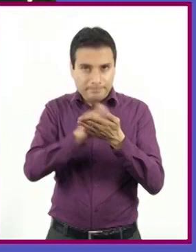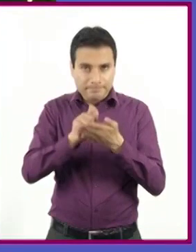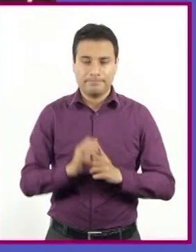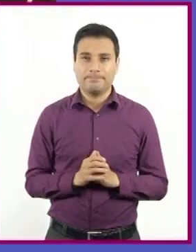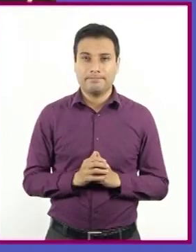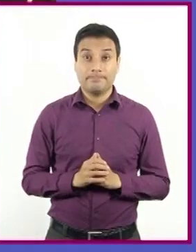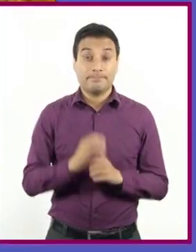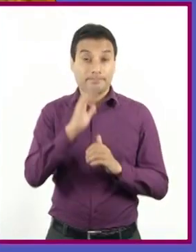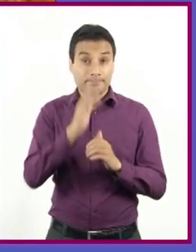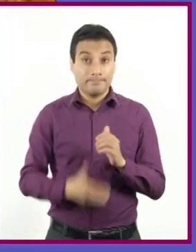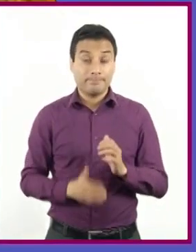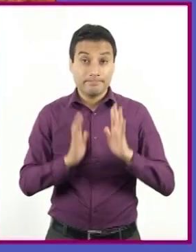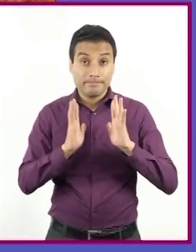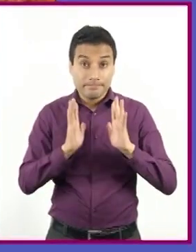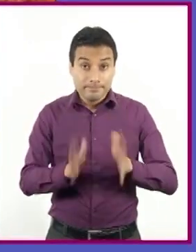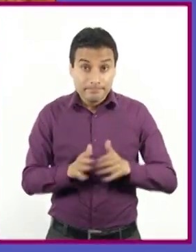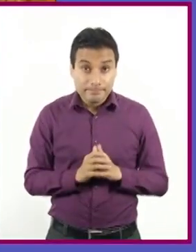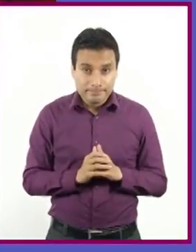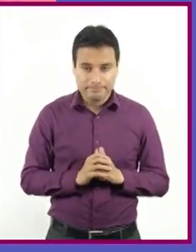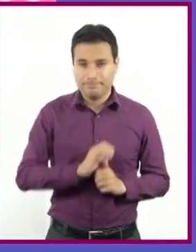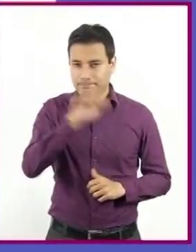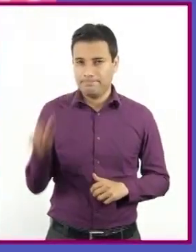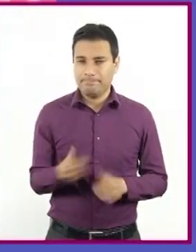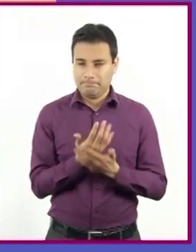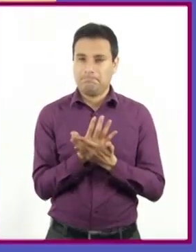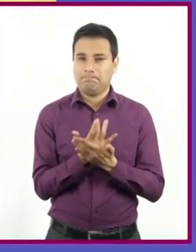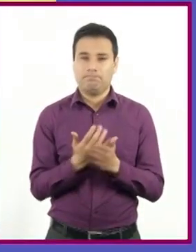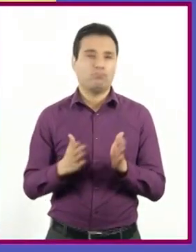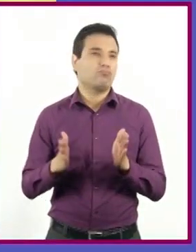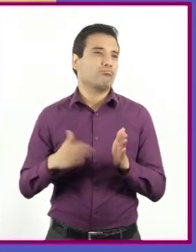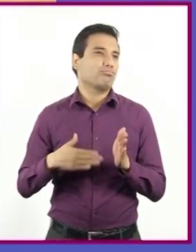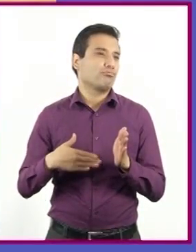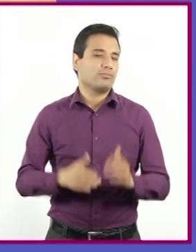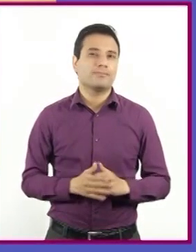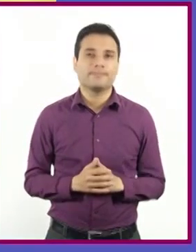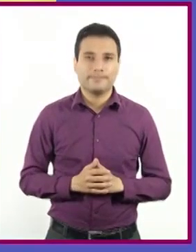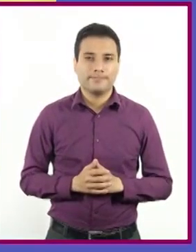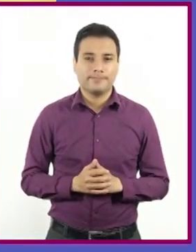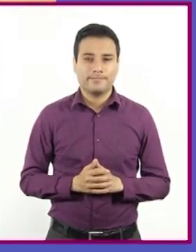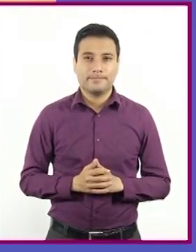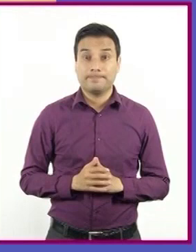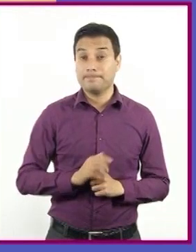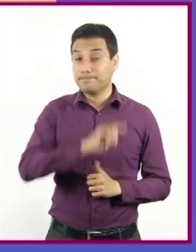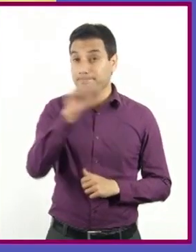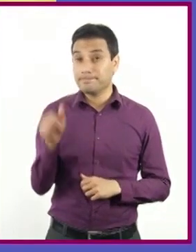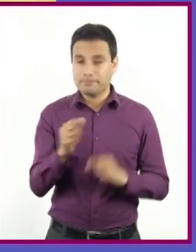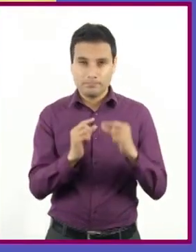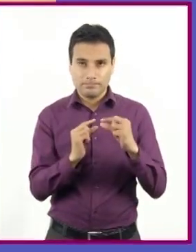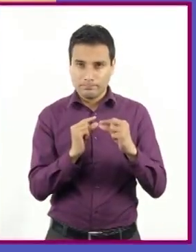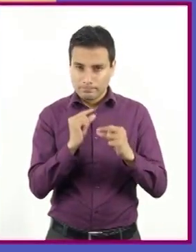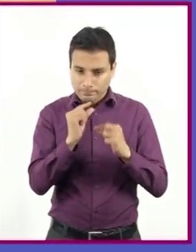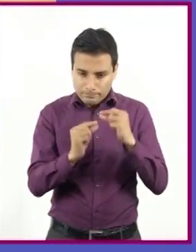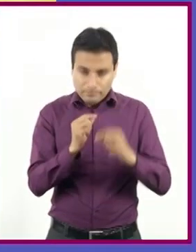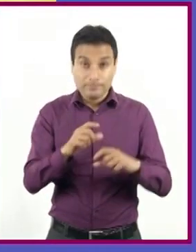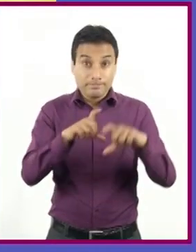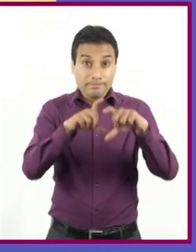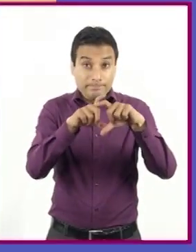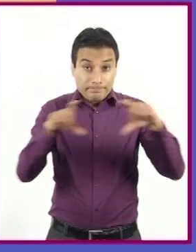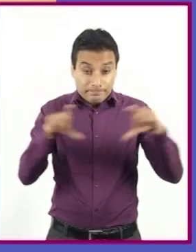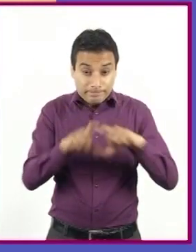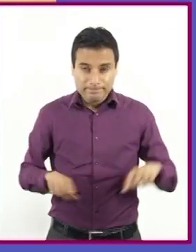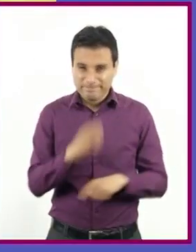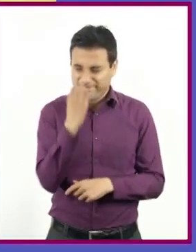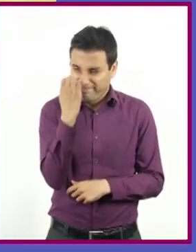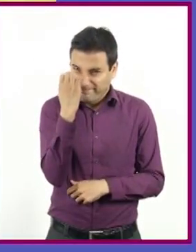y al terminar lo dejamos coser. Después desmenuzamos poco a poco los párrafos de los textos